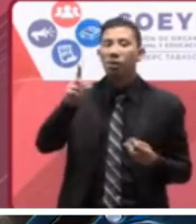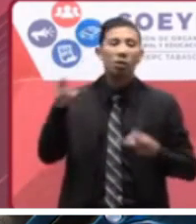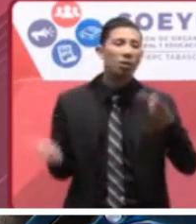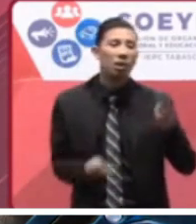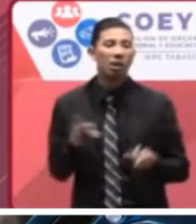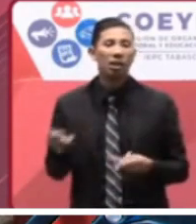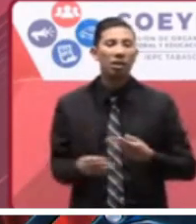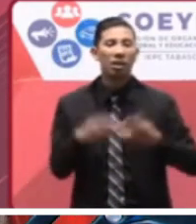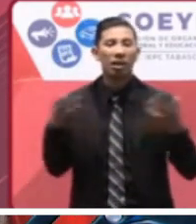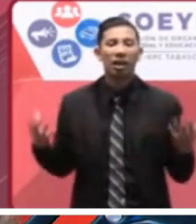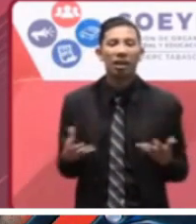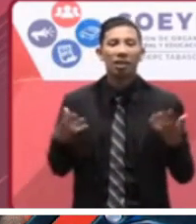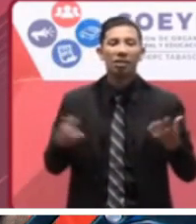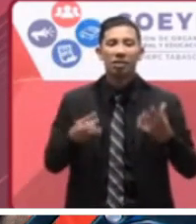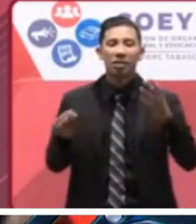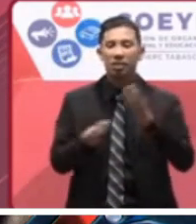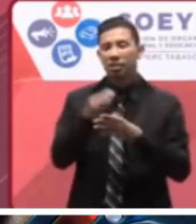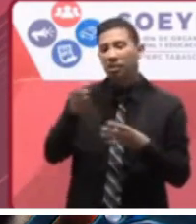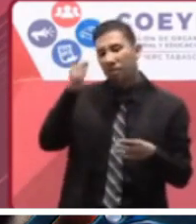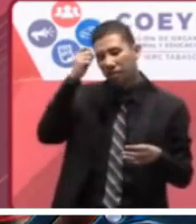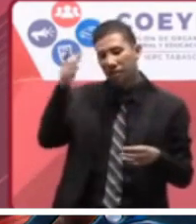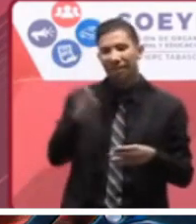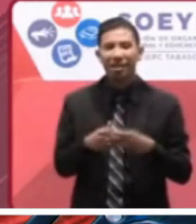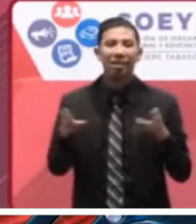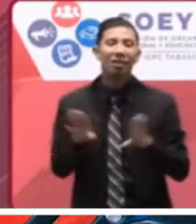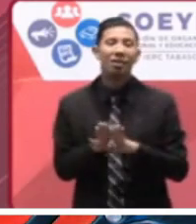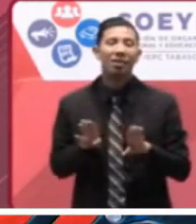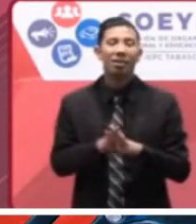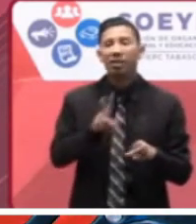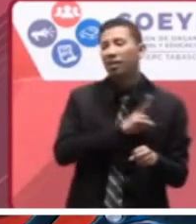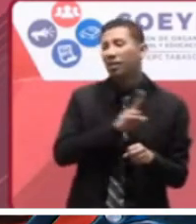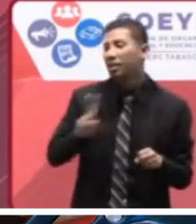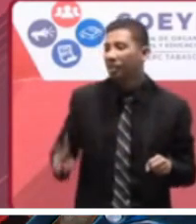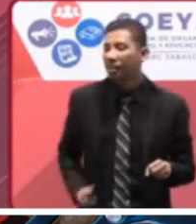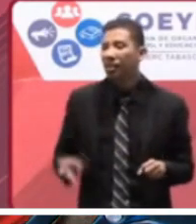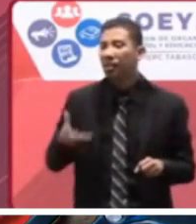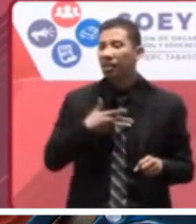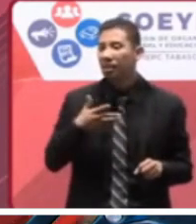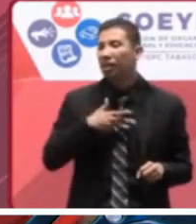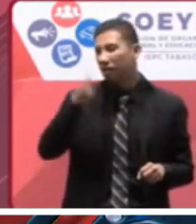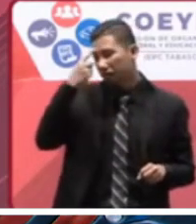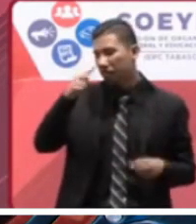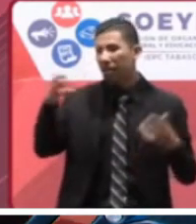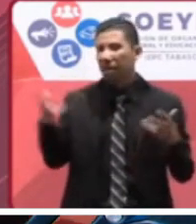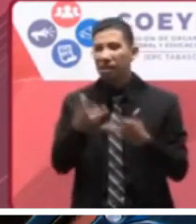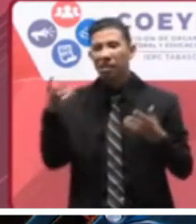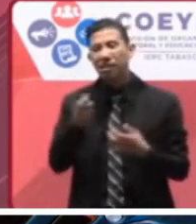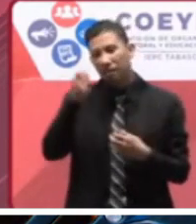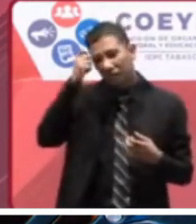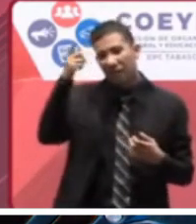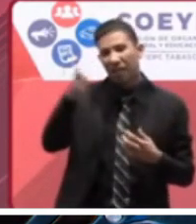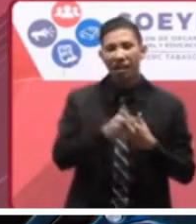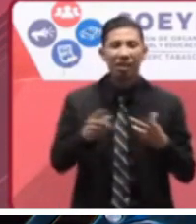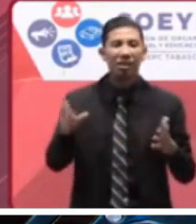Morena, cómo le ha quitado gobernadores, candidaturas a gobernadores a Morena, cómo tiene grandes salarios,